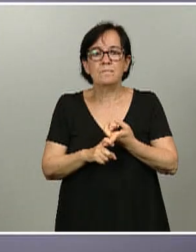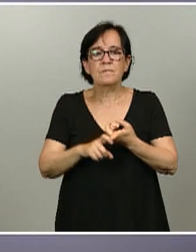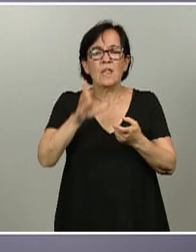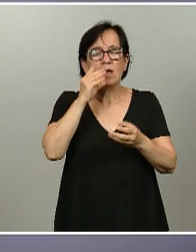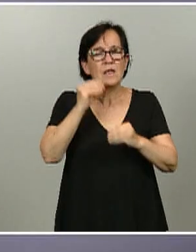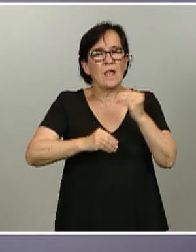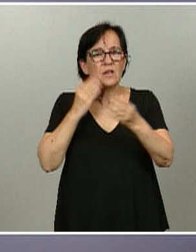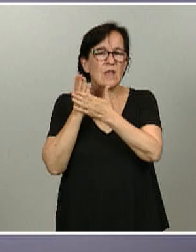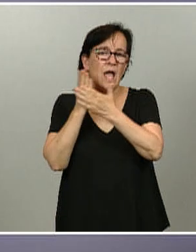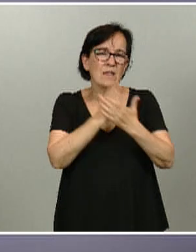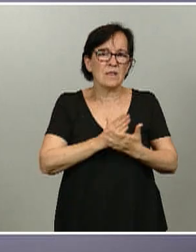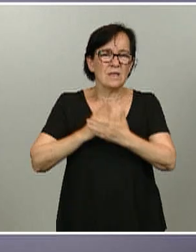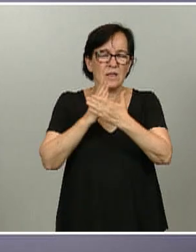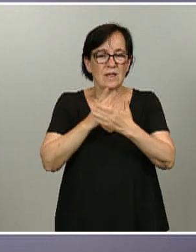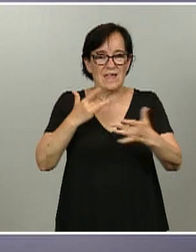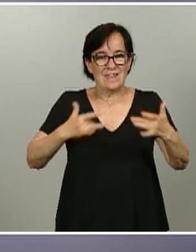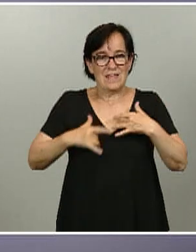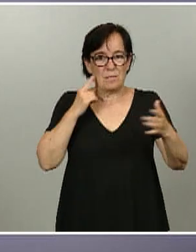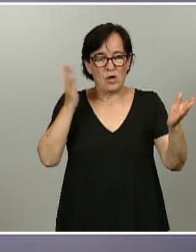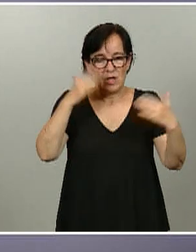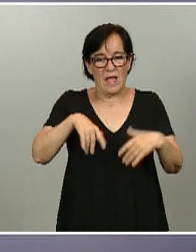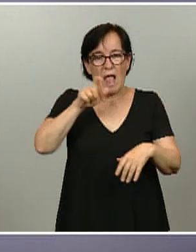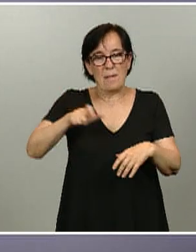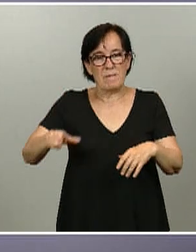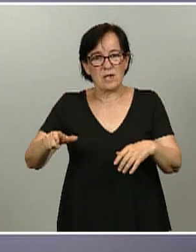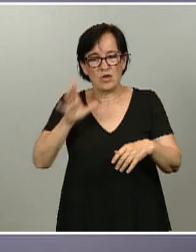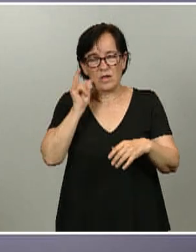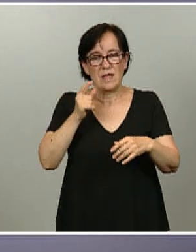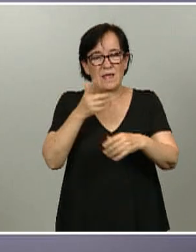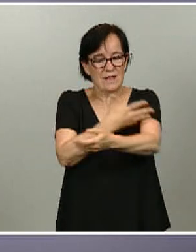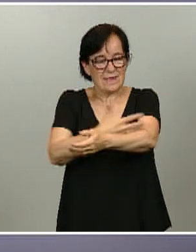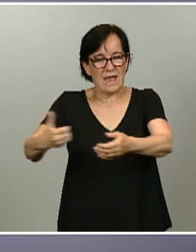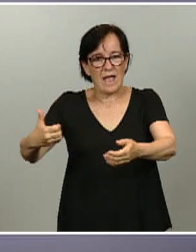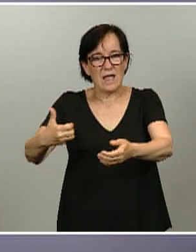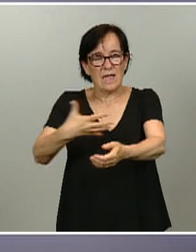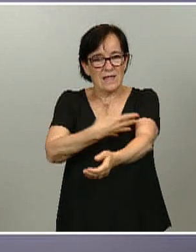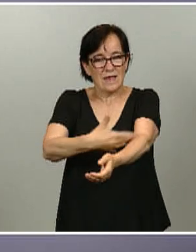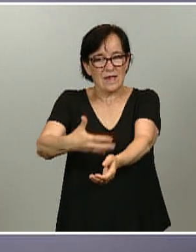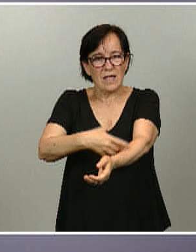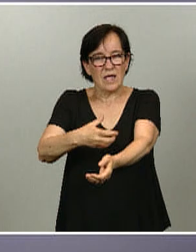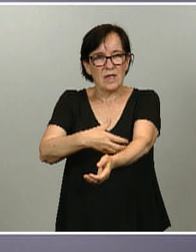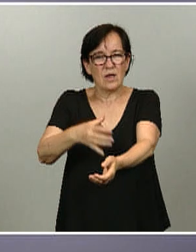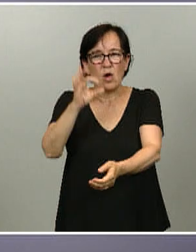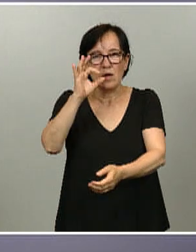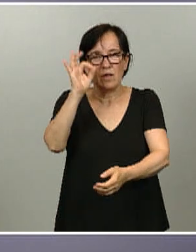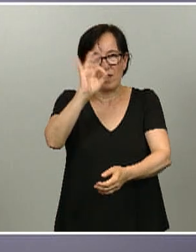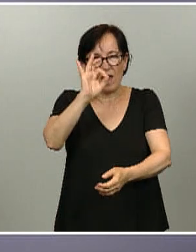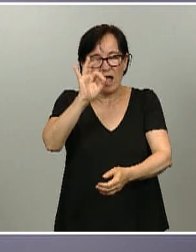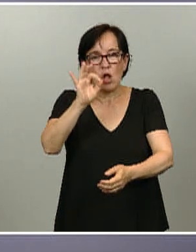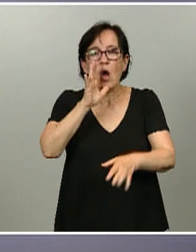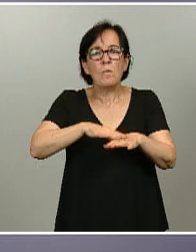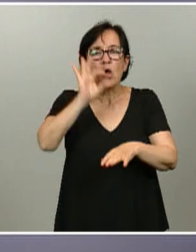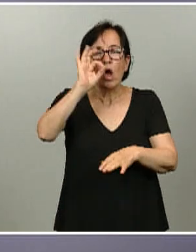los asintomáticos y a las personas que tienen el tipo de sangre O0, porque la OMS cree que